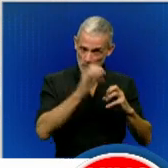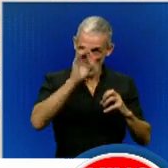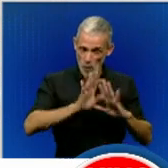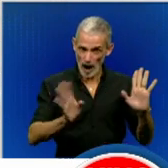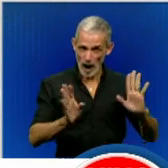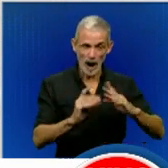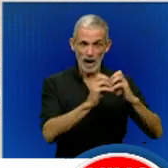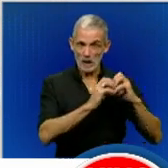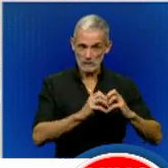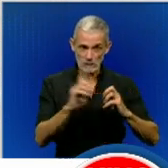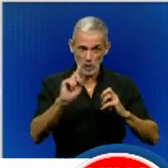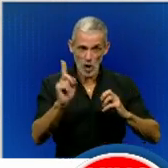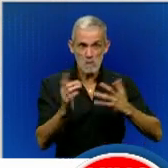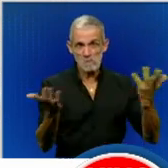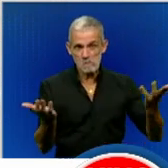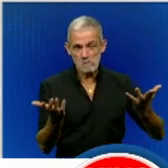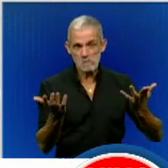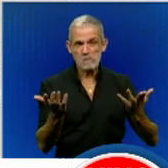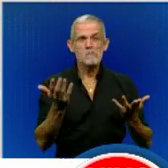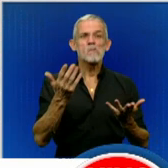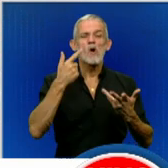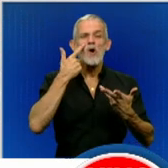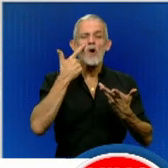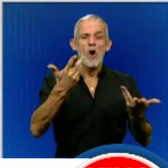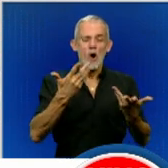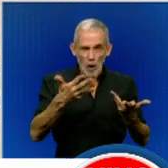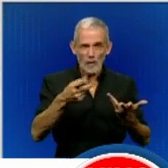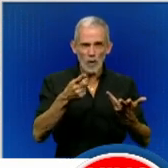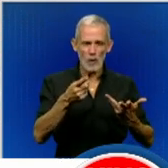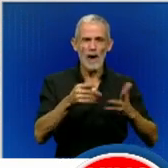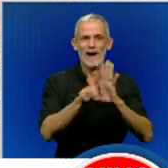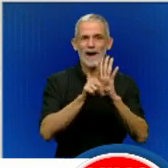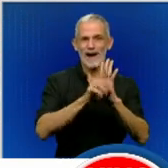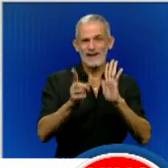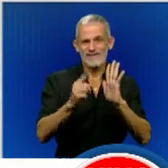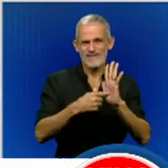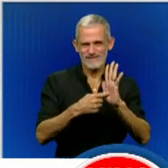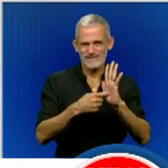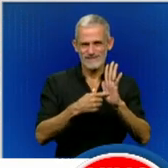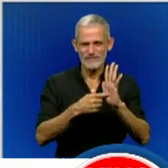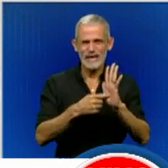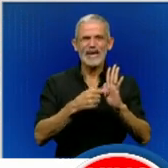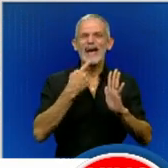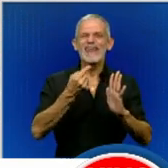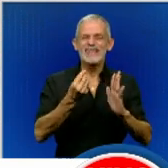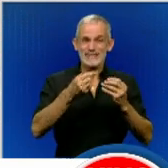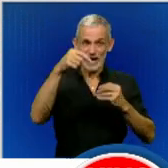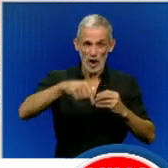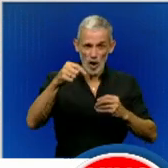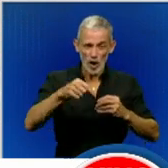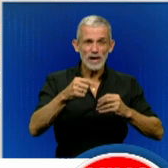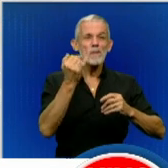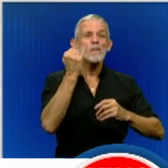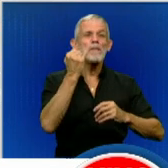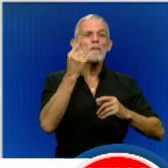no tratarse ese proyecto naturalmente la vigente determina que hoy la alícuota